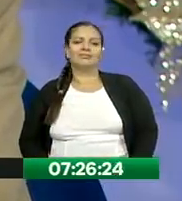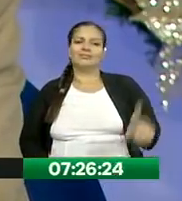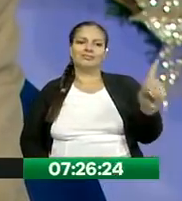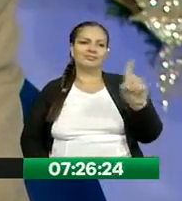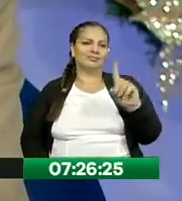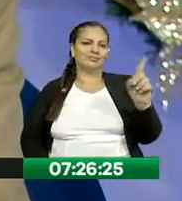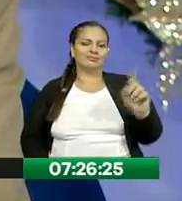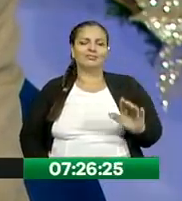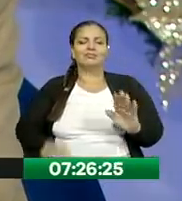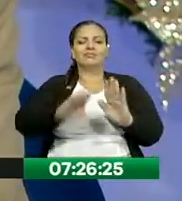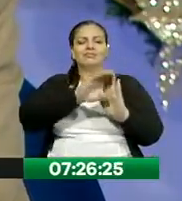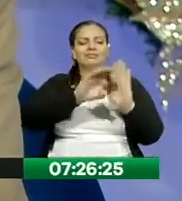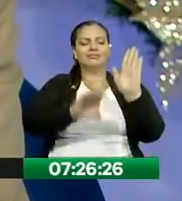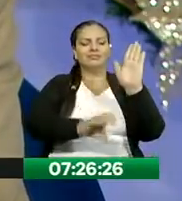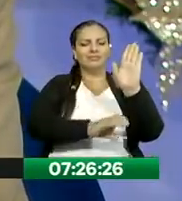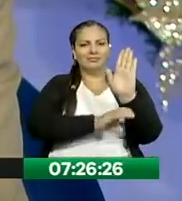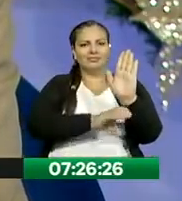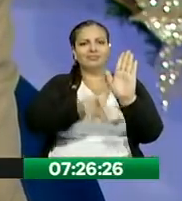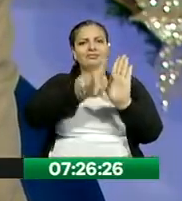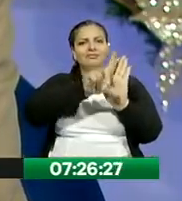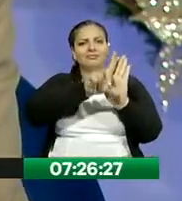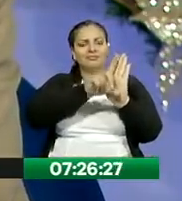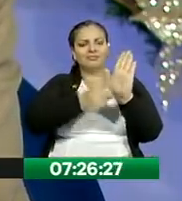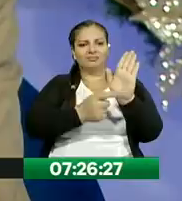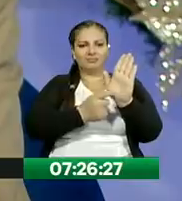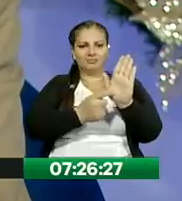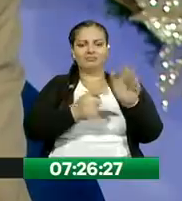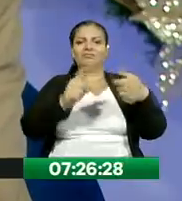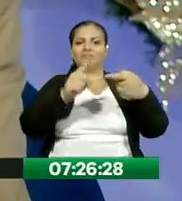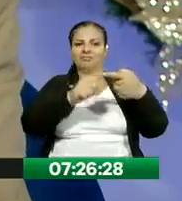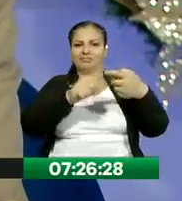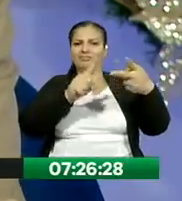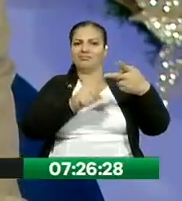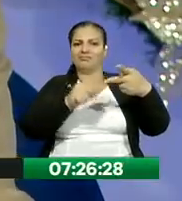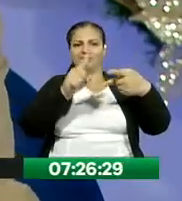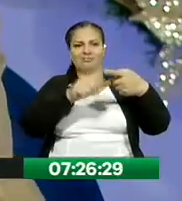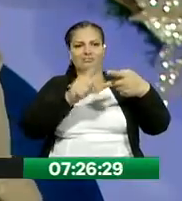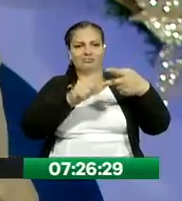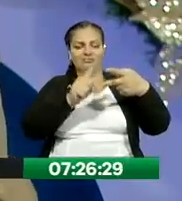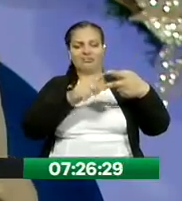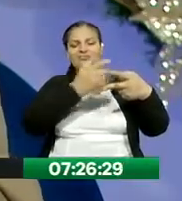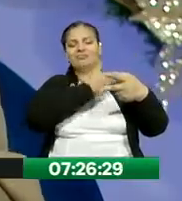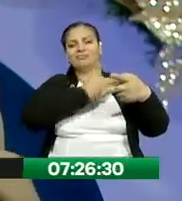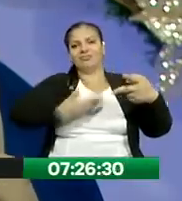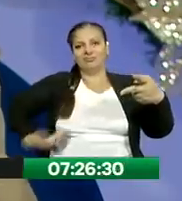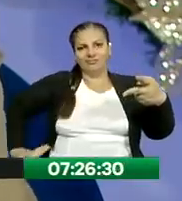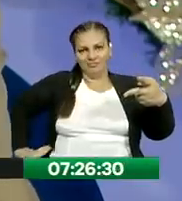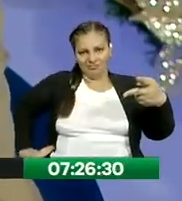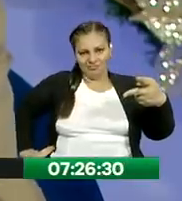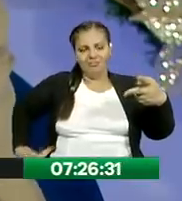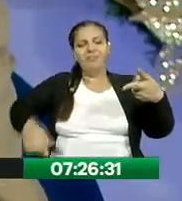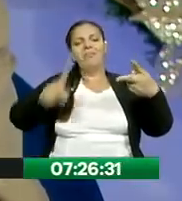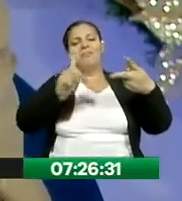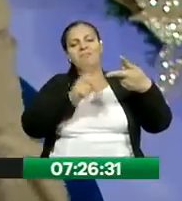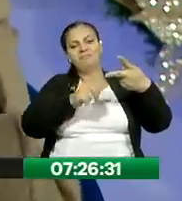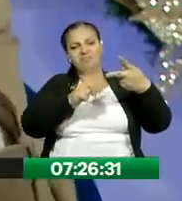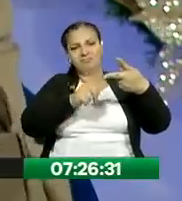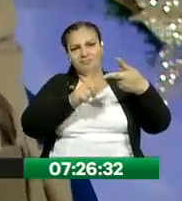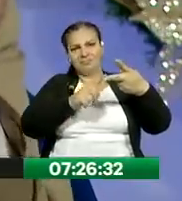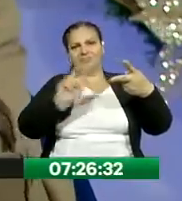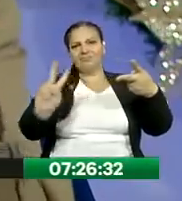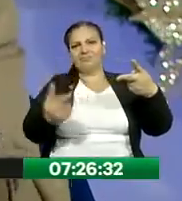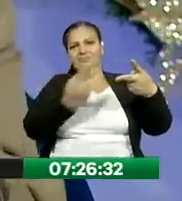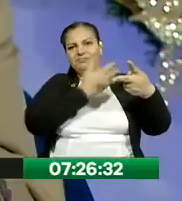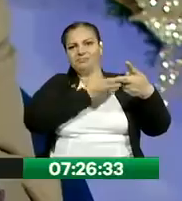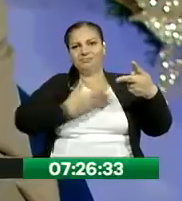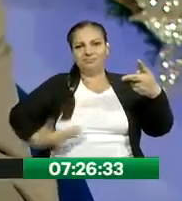constitucionalmente el cargo de vicepresidente. El vicepresidente tiene que ser un funcionario que esté junto